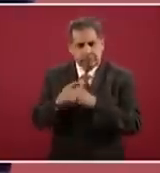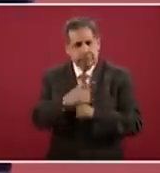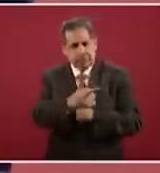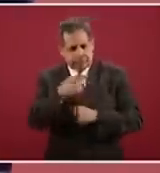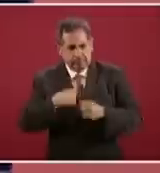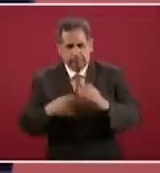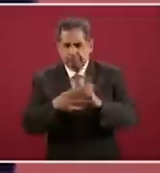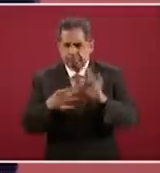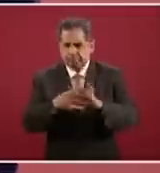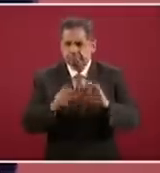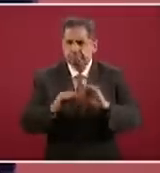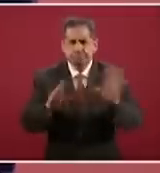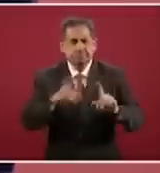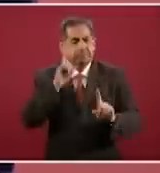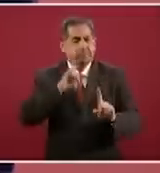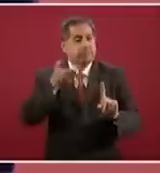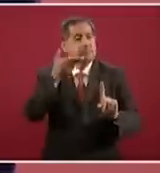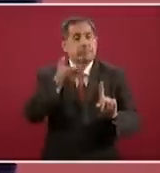explique ella